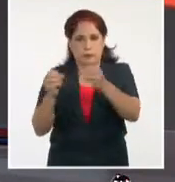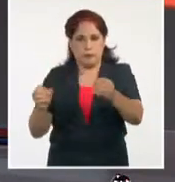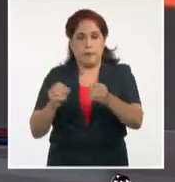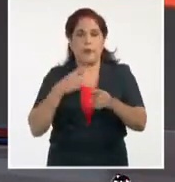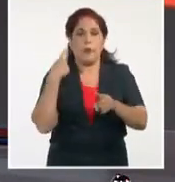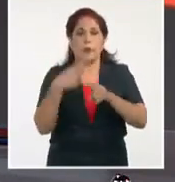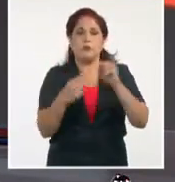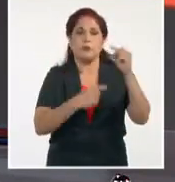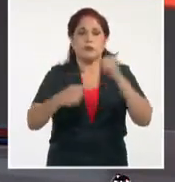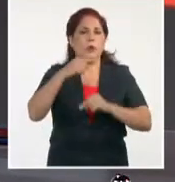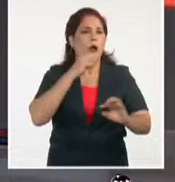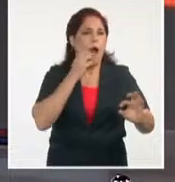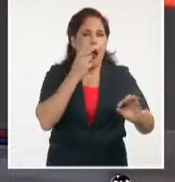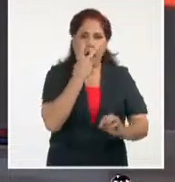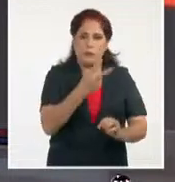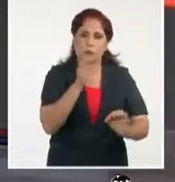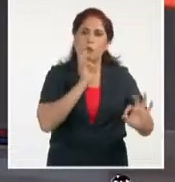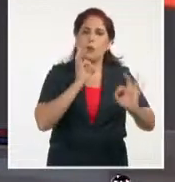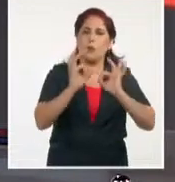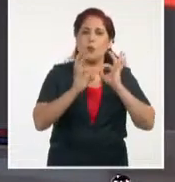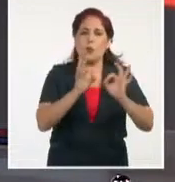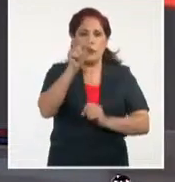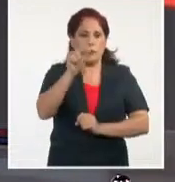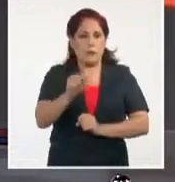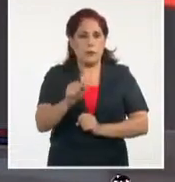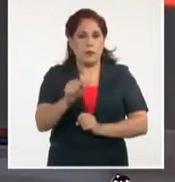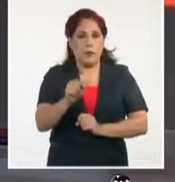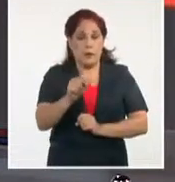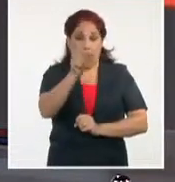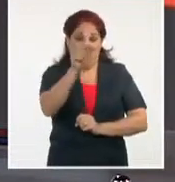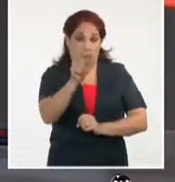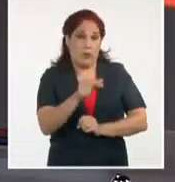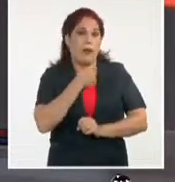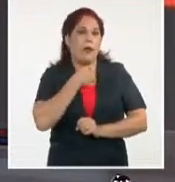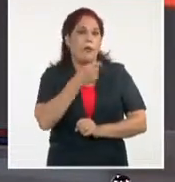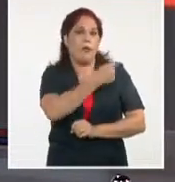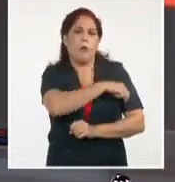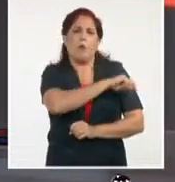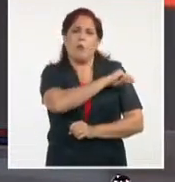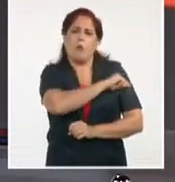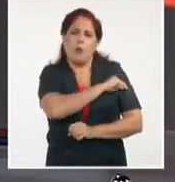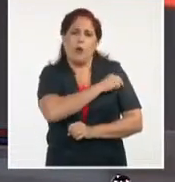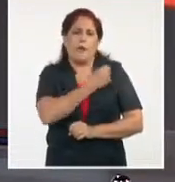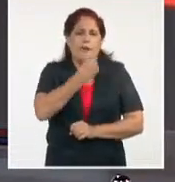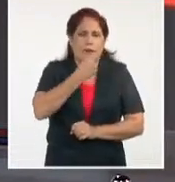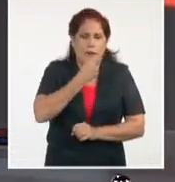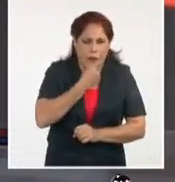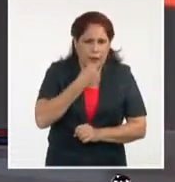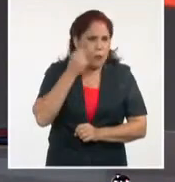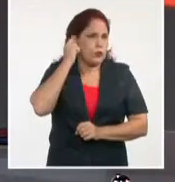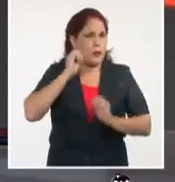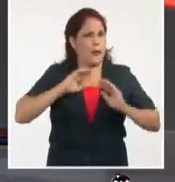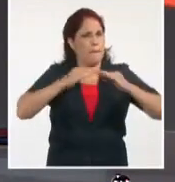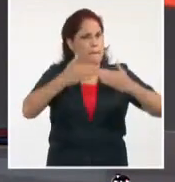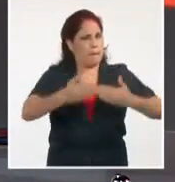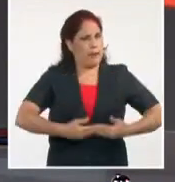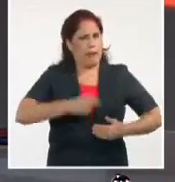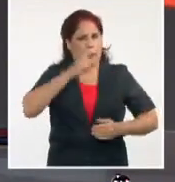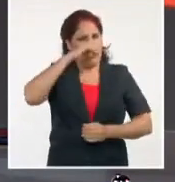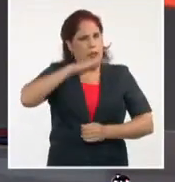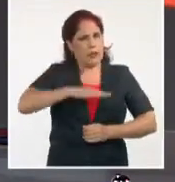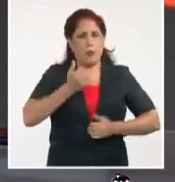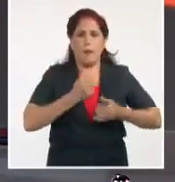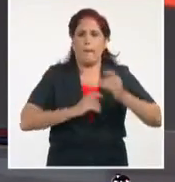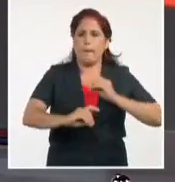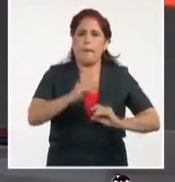cuidado y el resguardo de la población más susceptible: embarazadas, niños recién